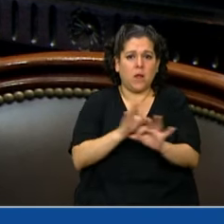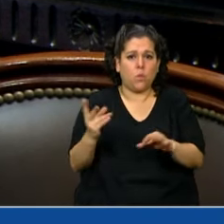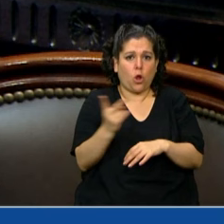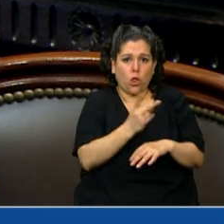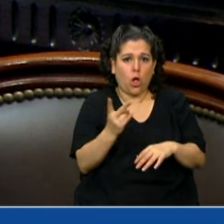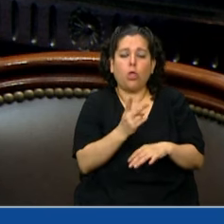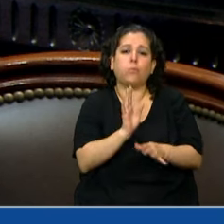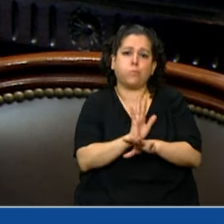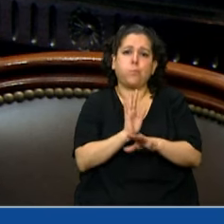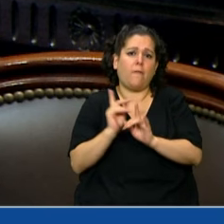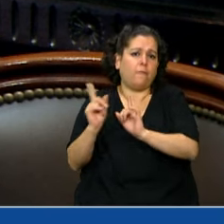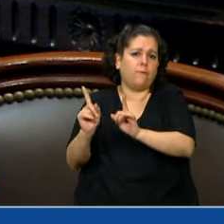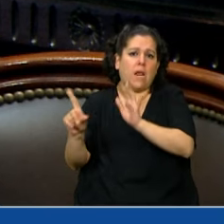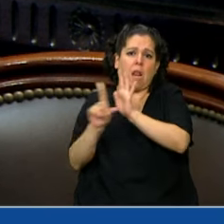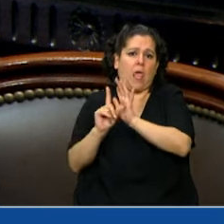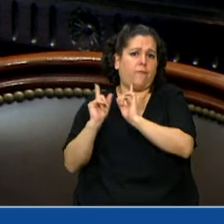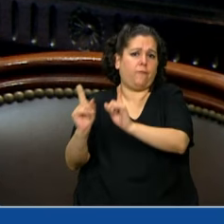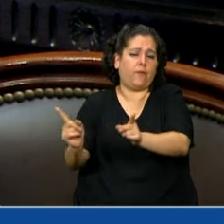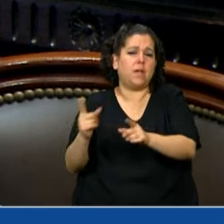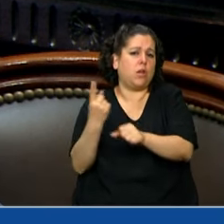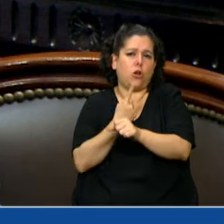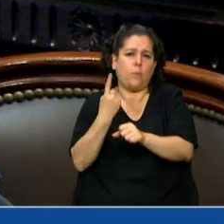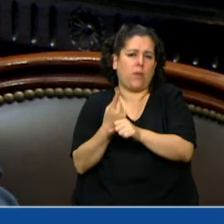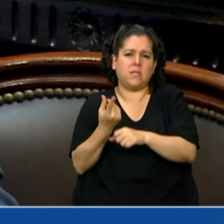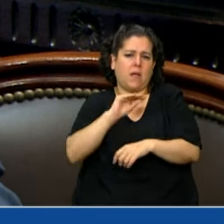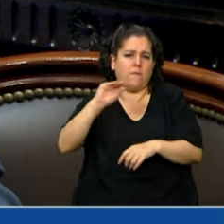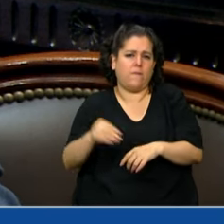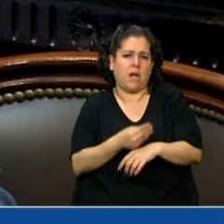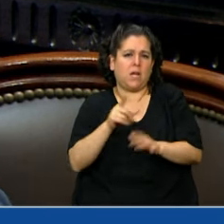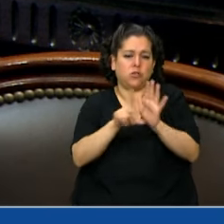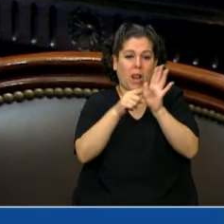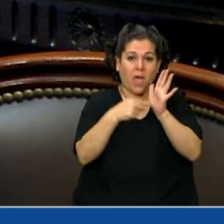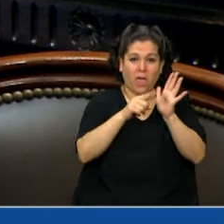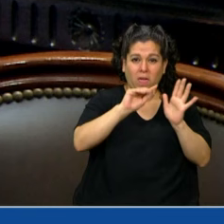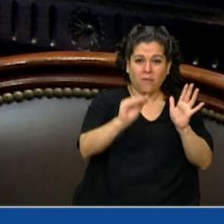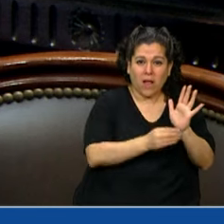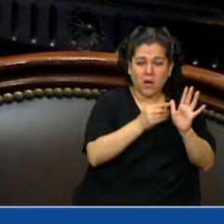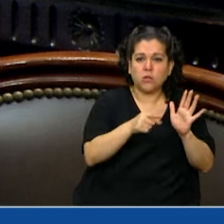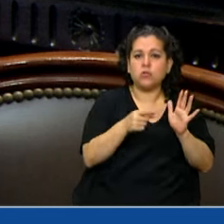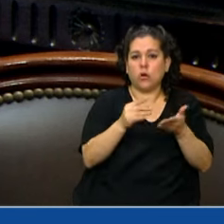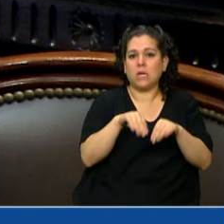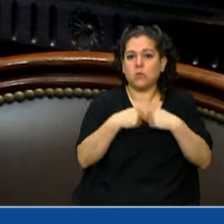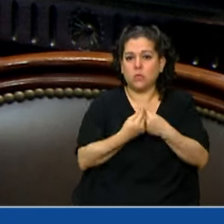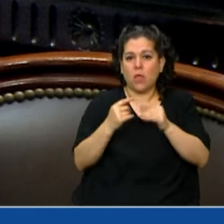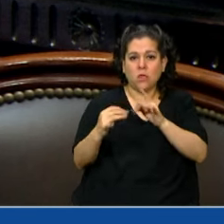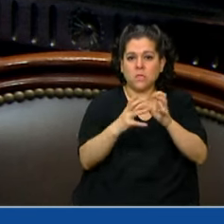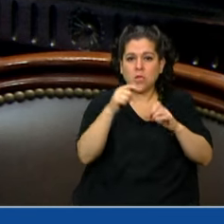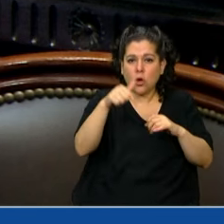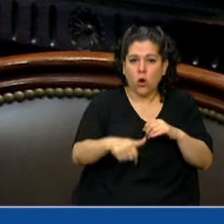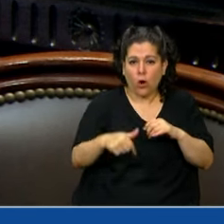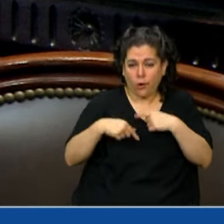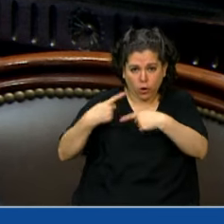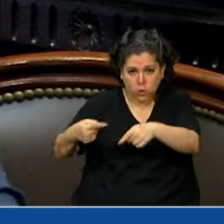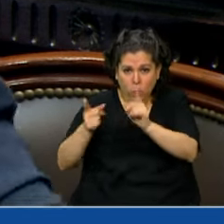permanencia de la ley de alquileres y no puede ser después del fracaso que esta ley ha tenido el resultado de esta sesión que siga